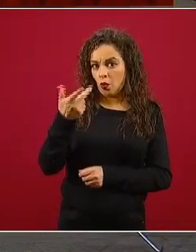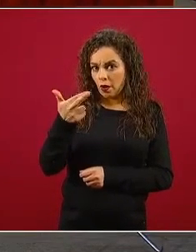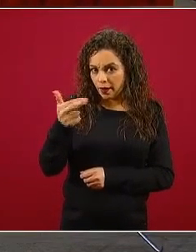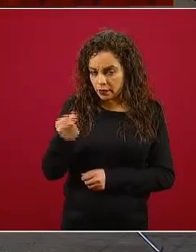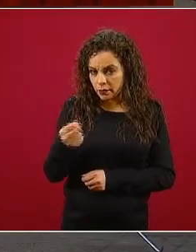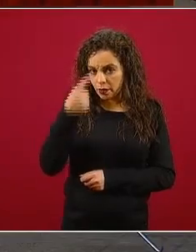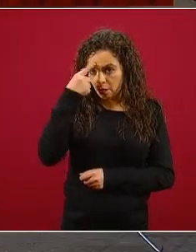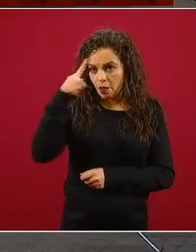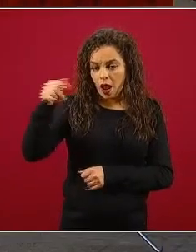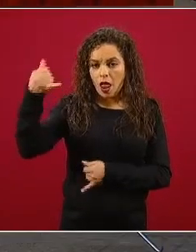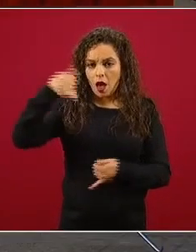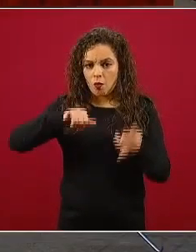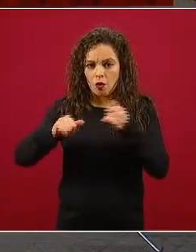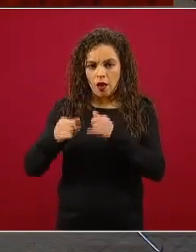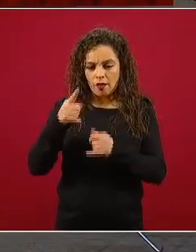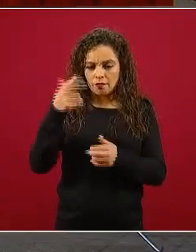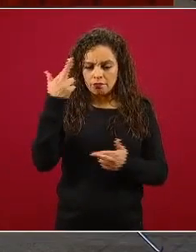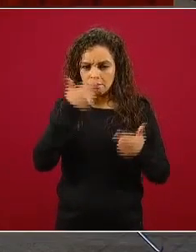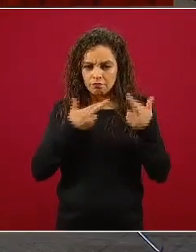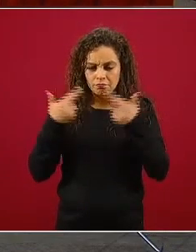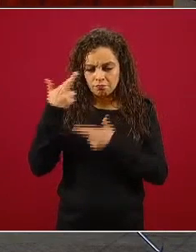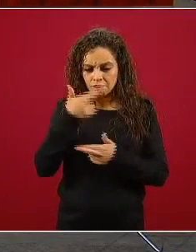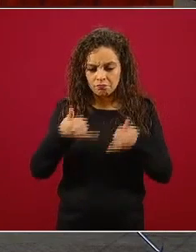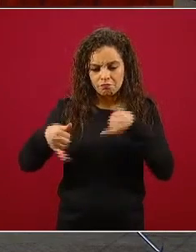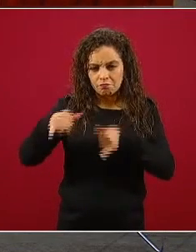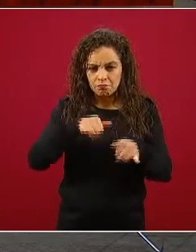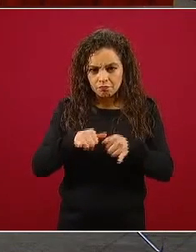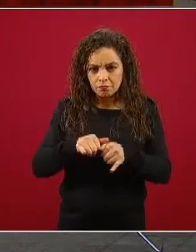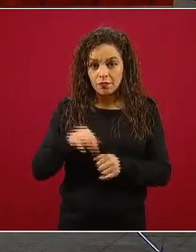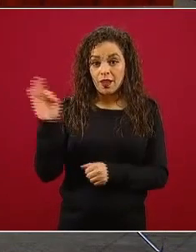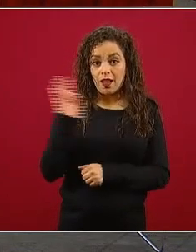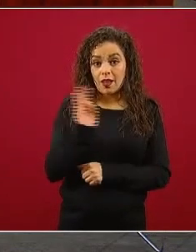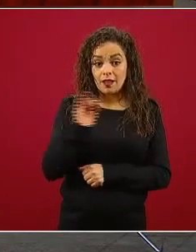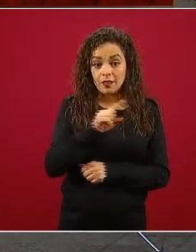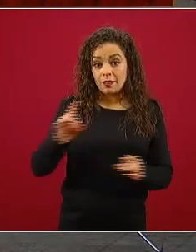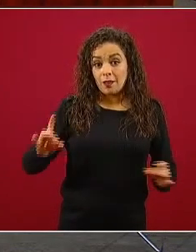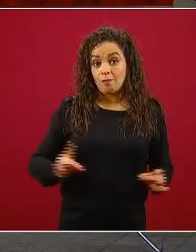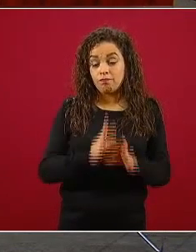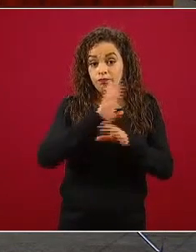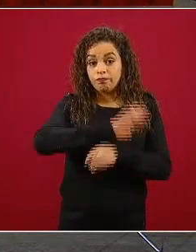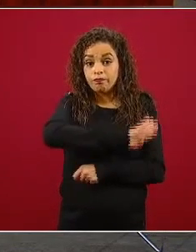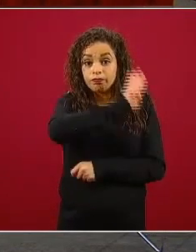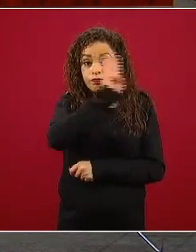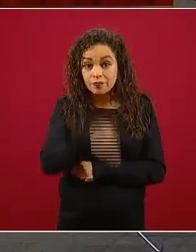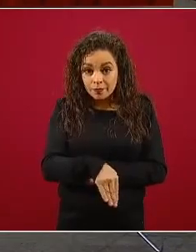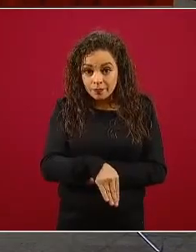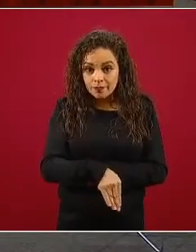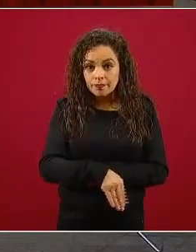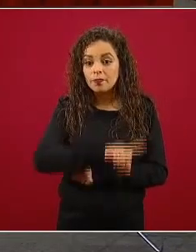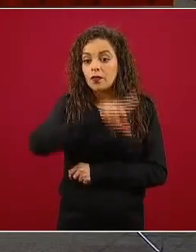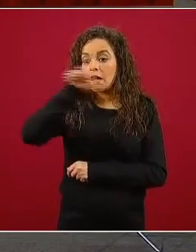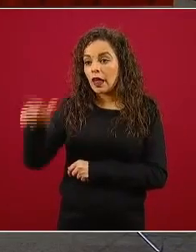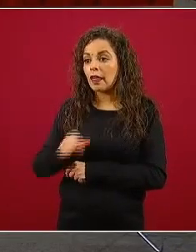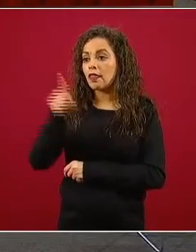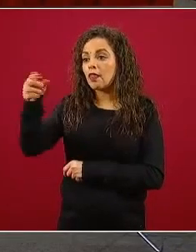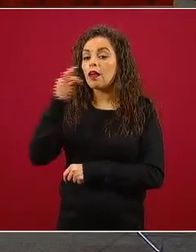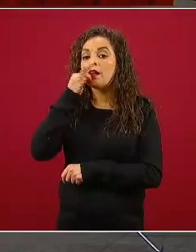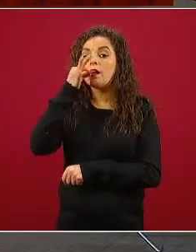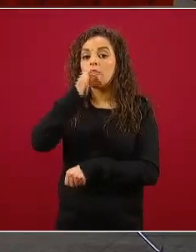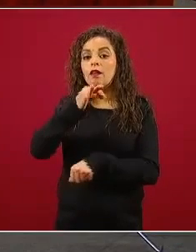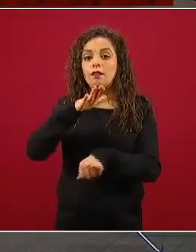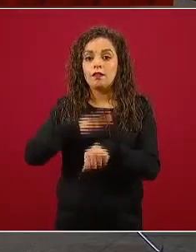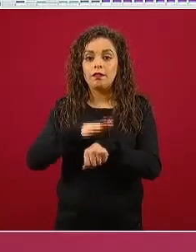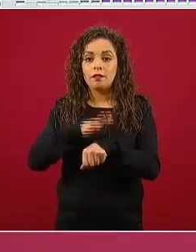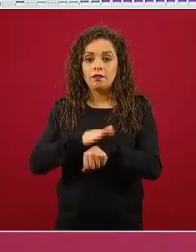laboratorio, y si llegara a fallecer la persona, se registra COVID o infección por SARS-CoV-2 como la